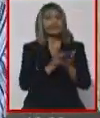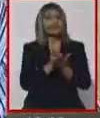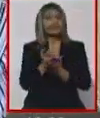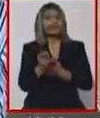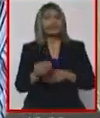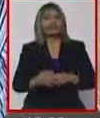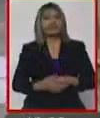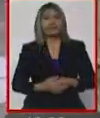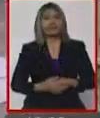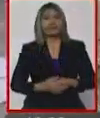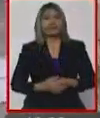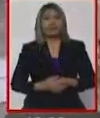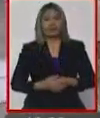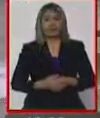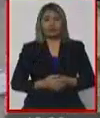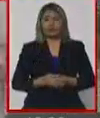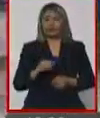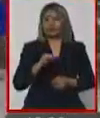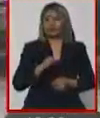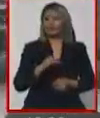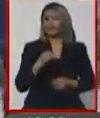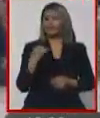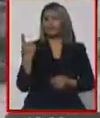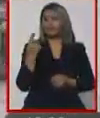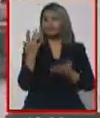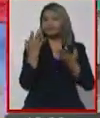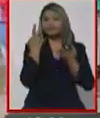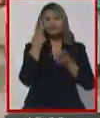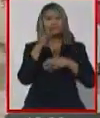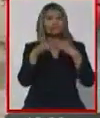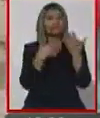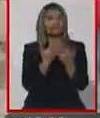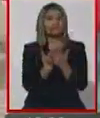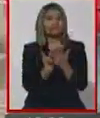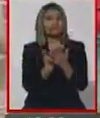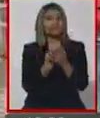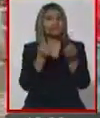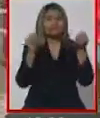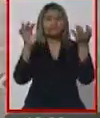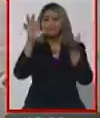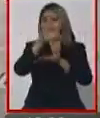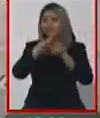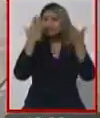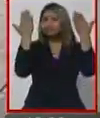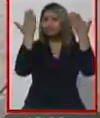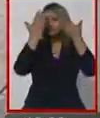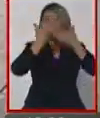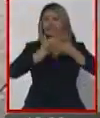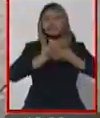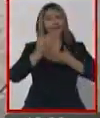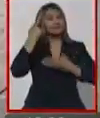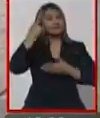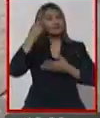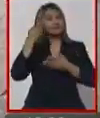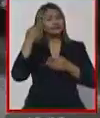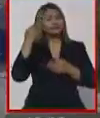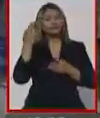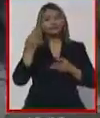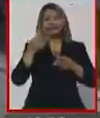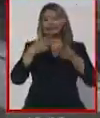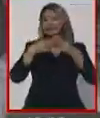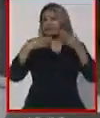que yo lo único que veo en todo esto son cortinas de humo, ¿no? Cortinas de humo para evadir